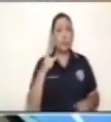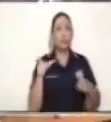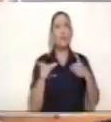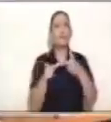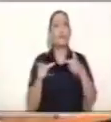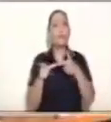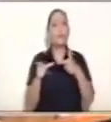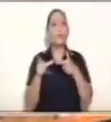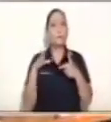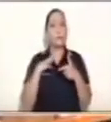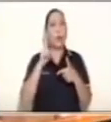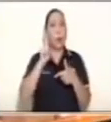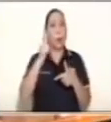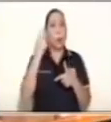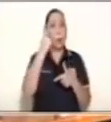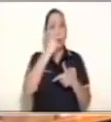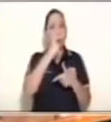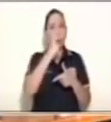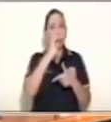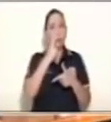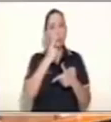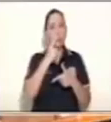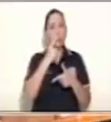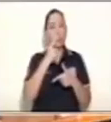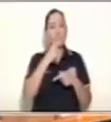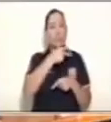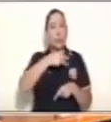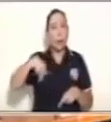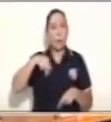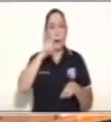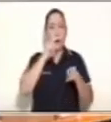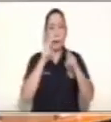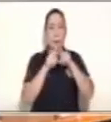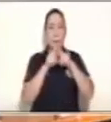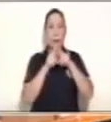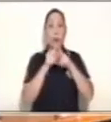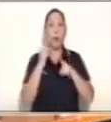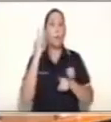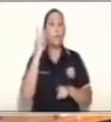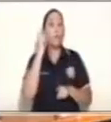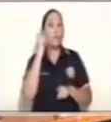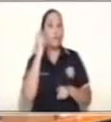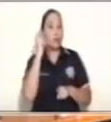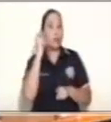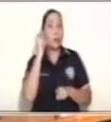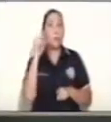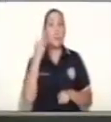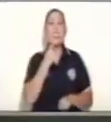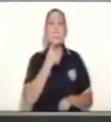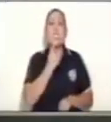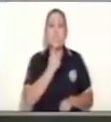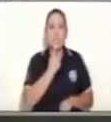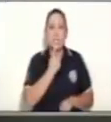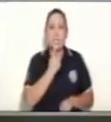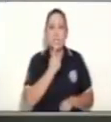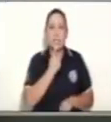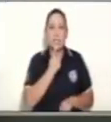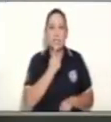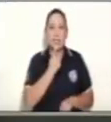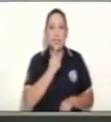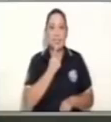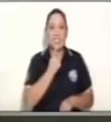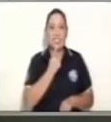un nombre, pero que también tienen un sonido. Esta letra se llama S. El nombre, repítelo conmigo,